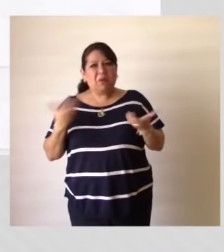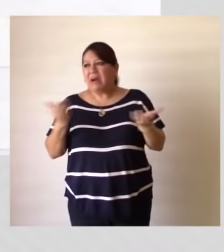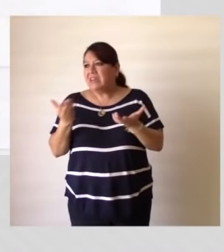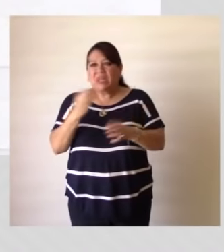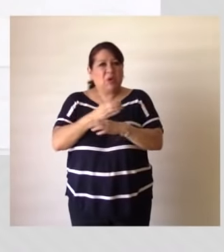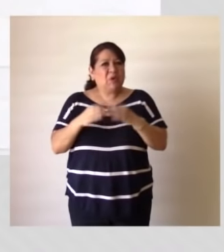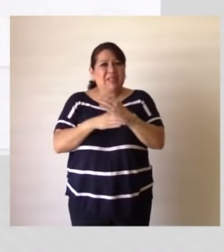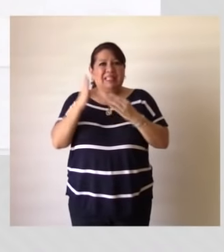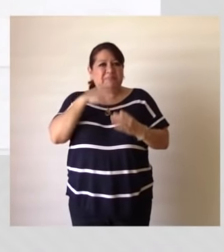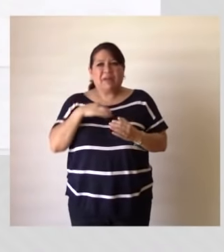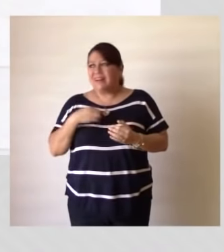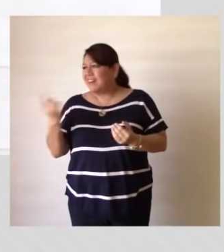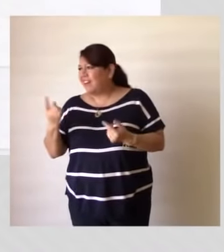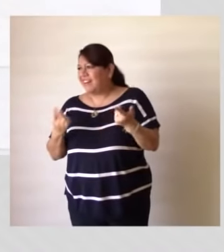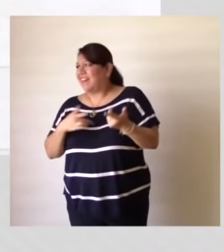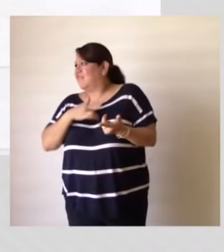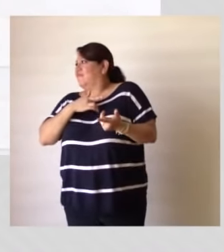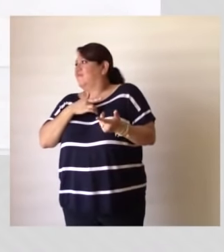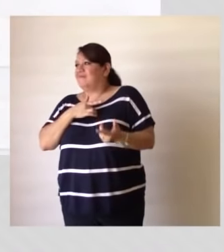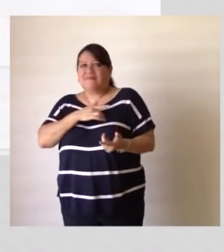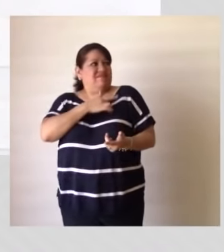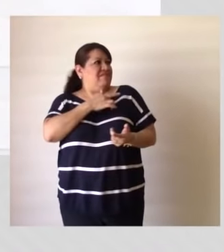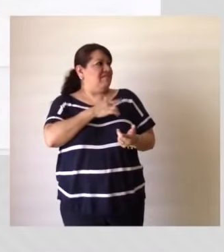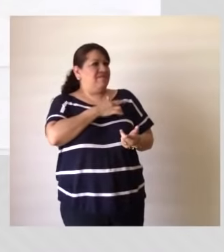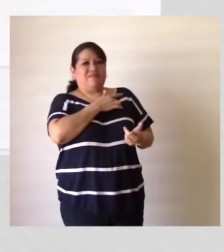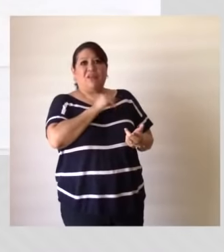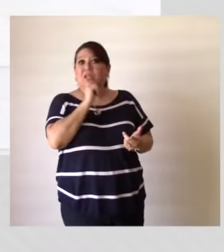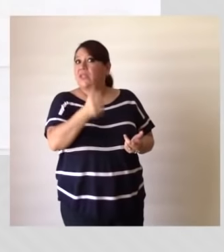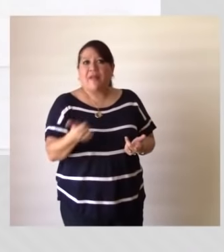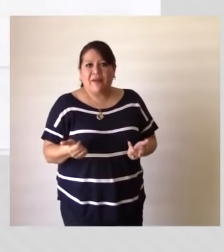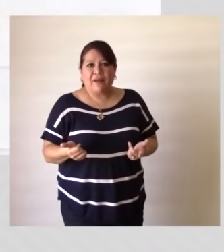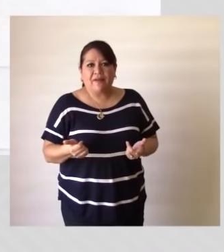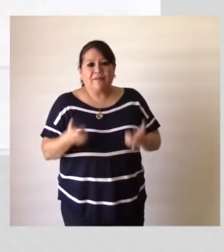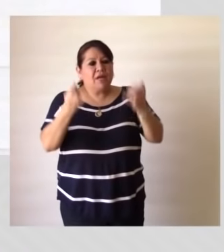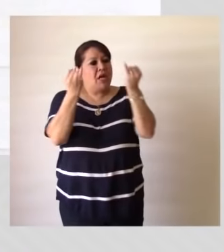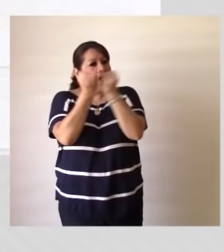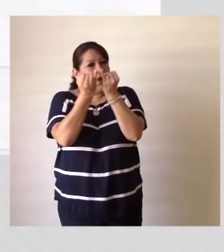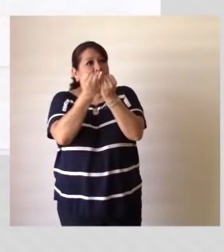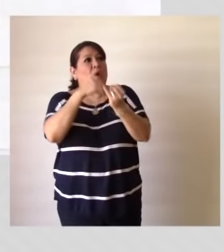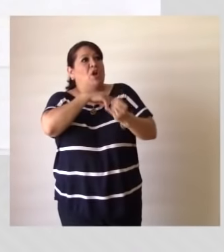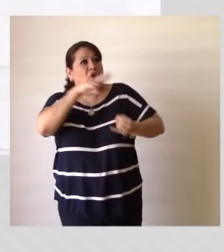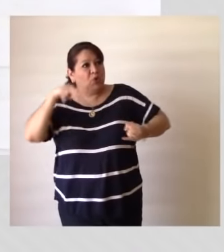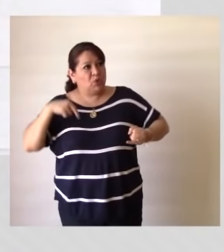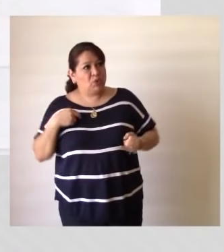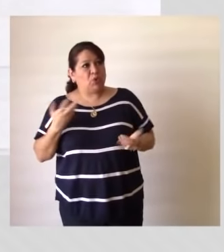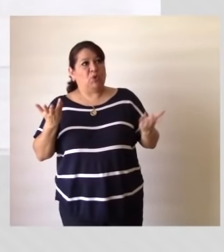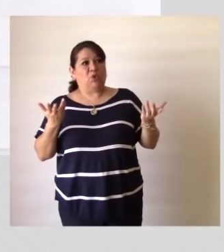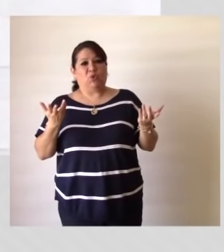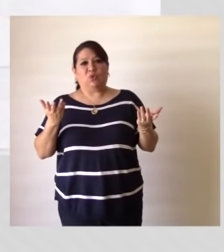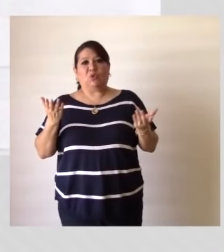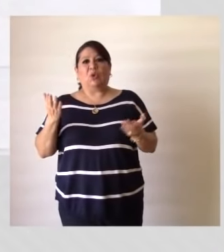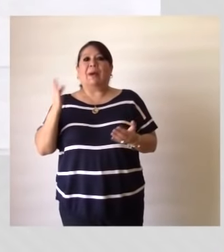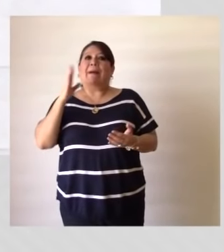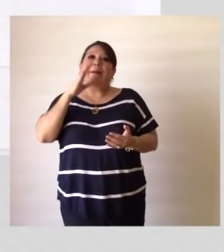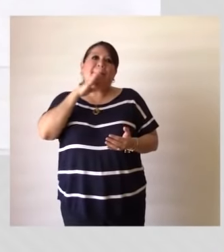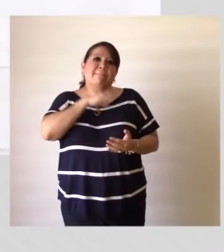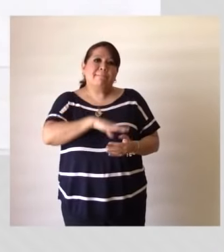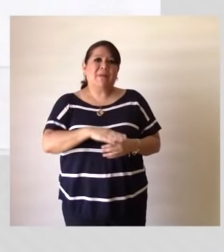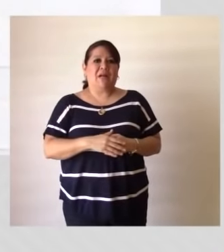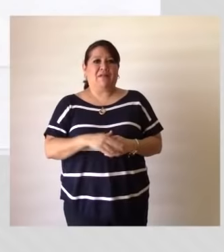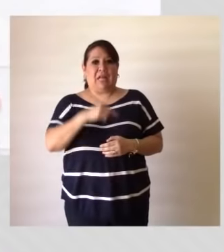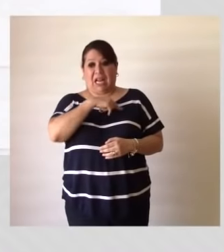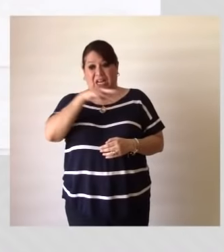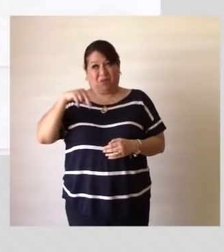muchas veces nosotros perdemos la sensibilidad de nuestra relación con dios a tal grado